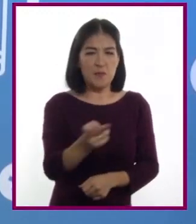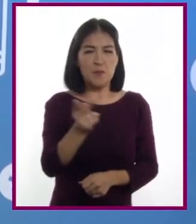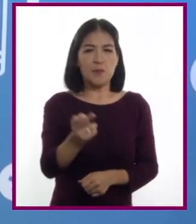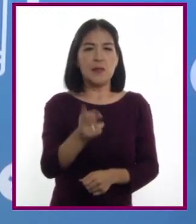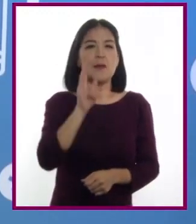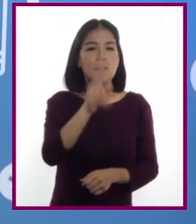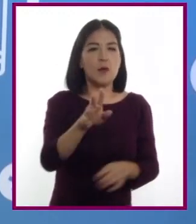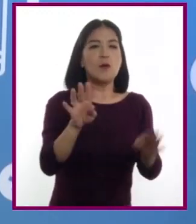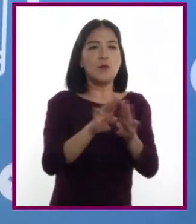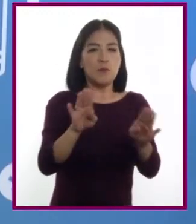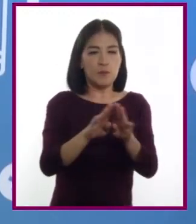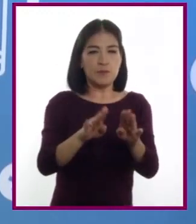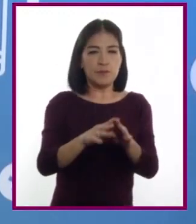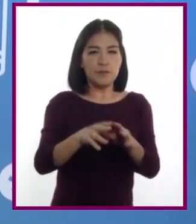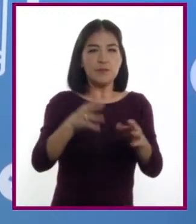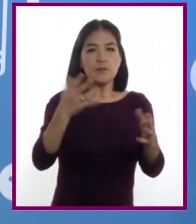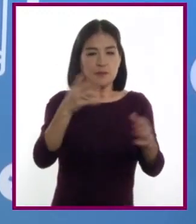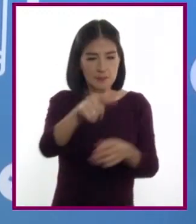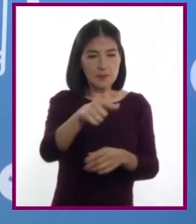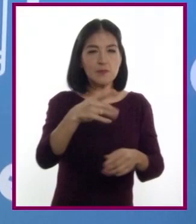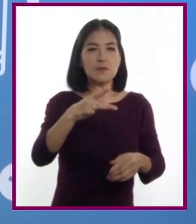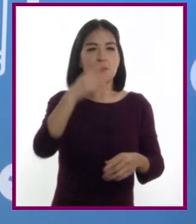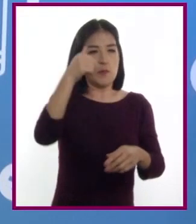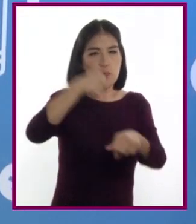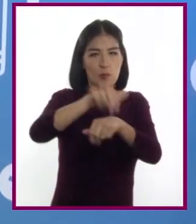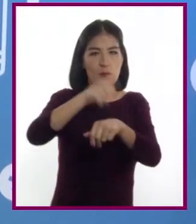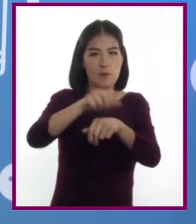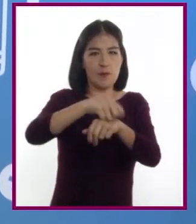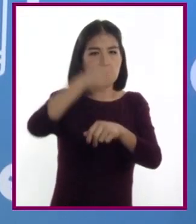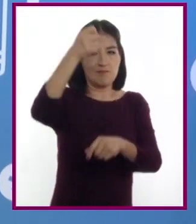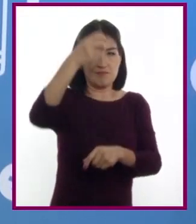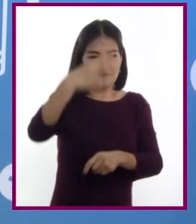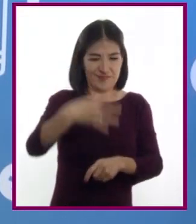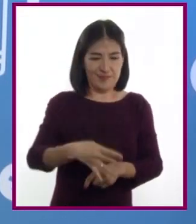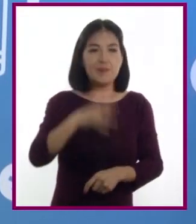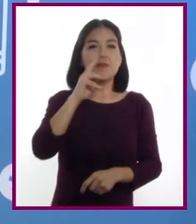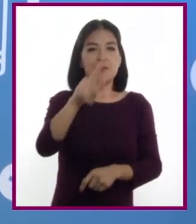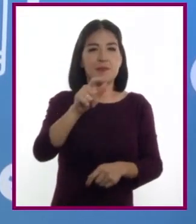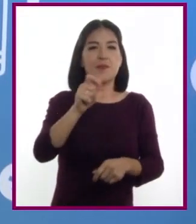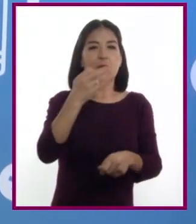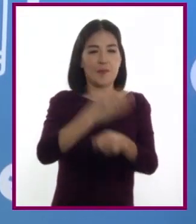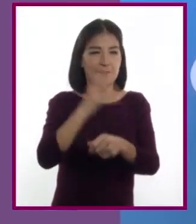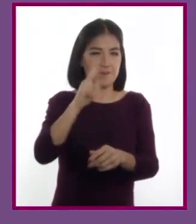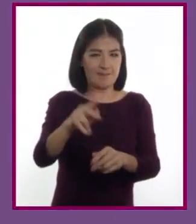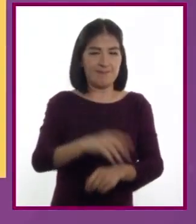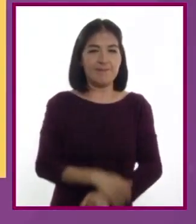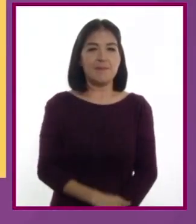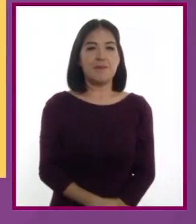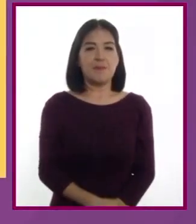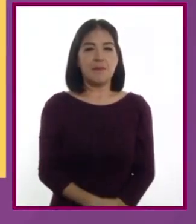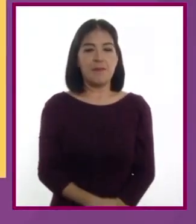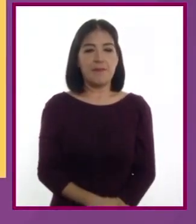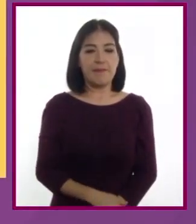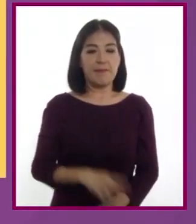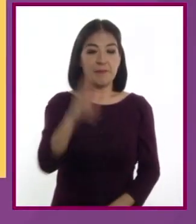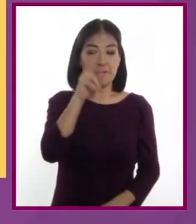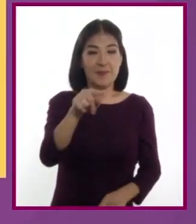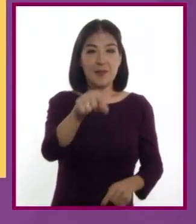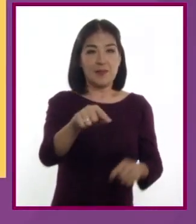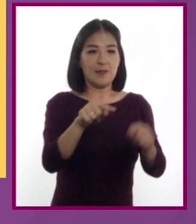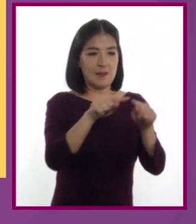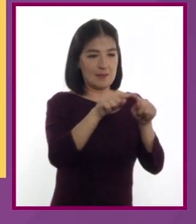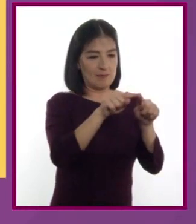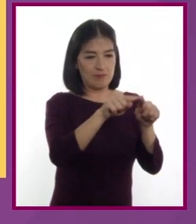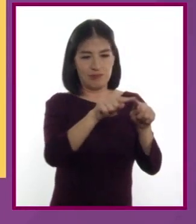el desplazamiento de un móvil sobre una recta numérica, tal como se muestra en la siguiente animación. El móvil se desplaza sobre la